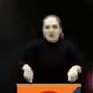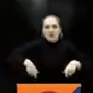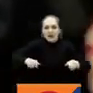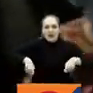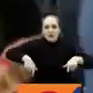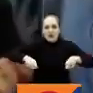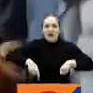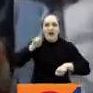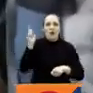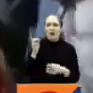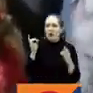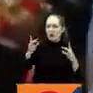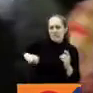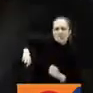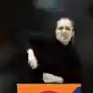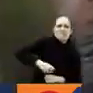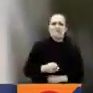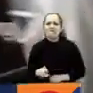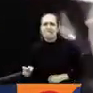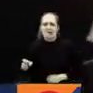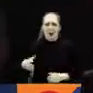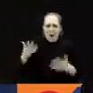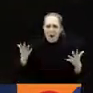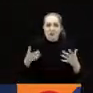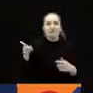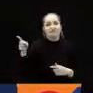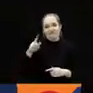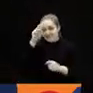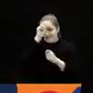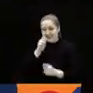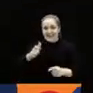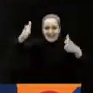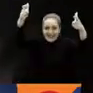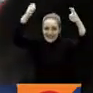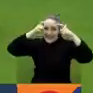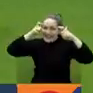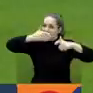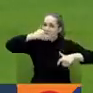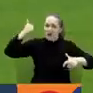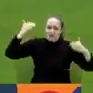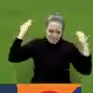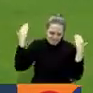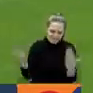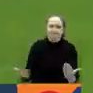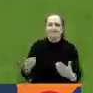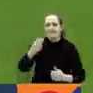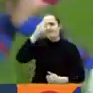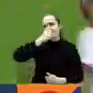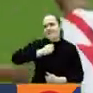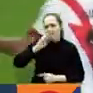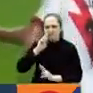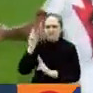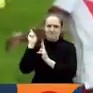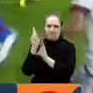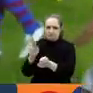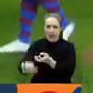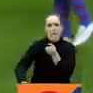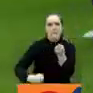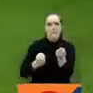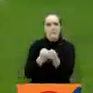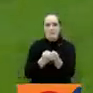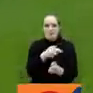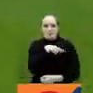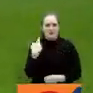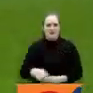jugada. Si es por la gente, Falcao será el rey de Vallecas, porque las llaves del barrio le van a quedar cortas para reconocerle su aporte al